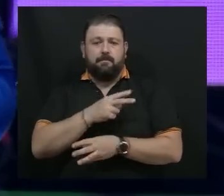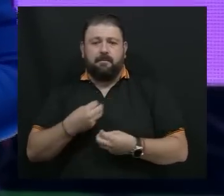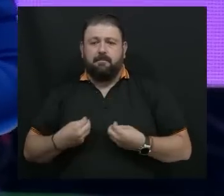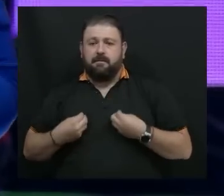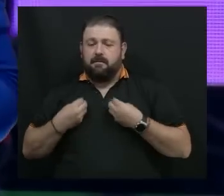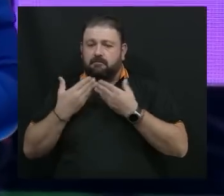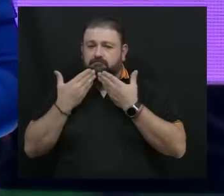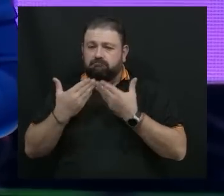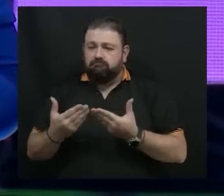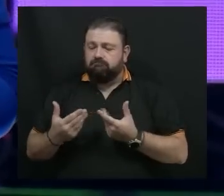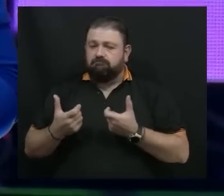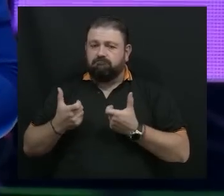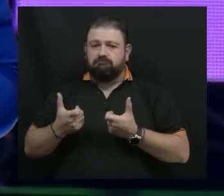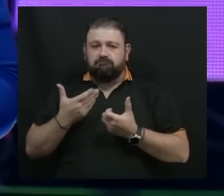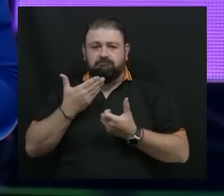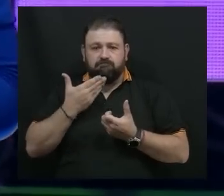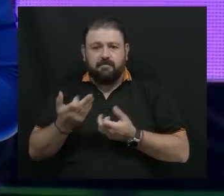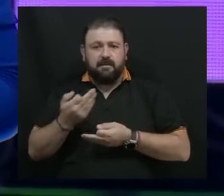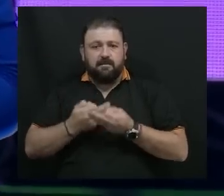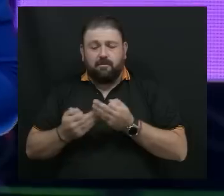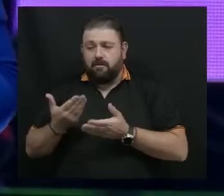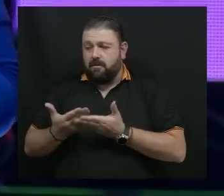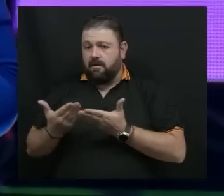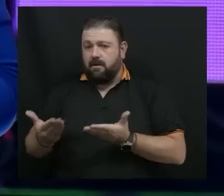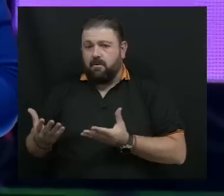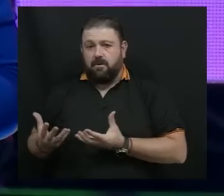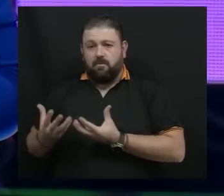economía, hoy junto con mi esposo